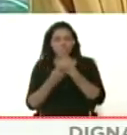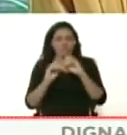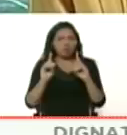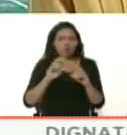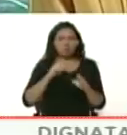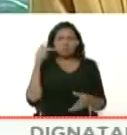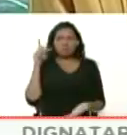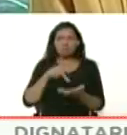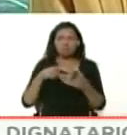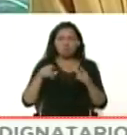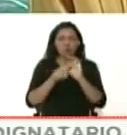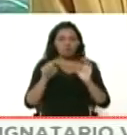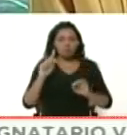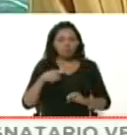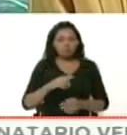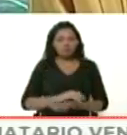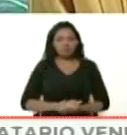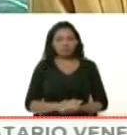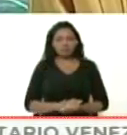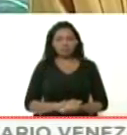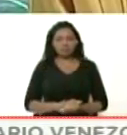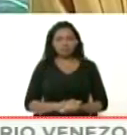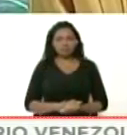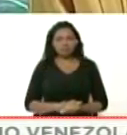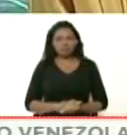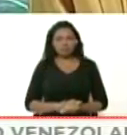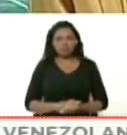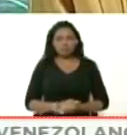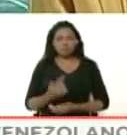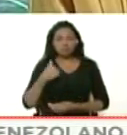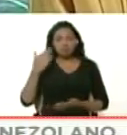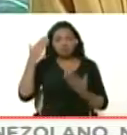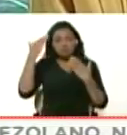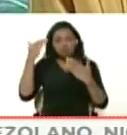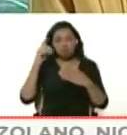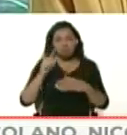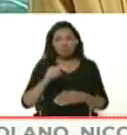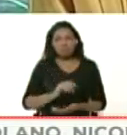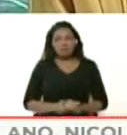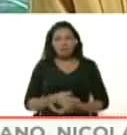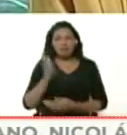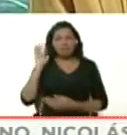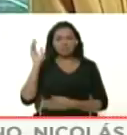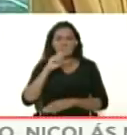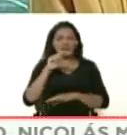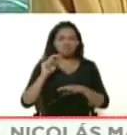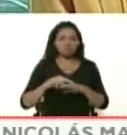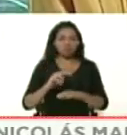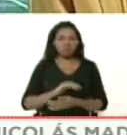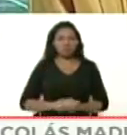con participación. Yo saludo que la Asamblea Nacional,